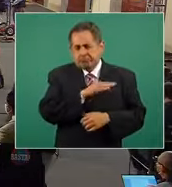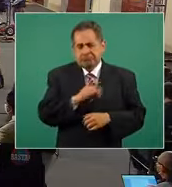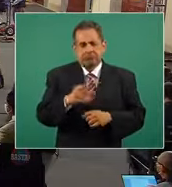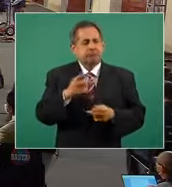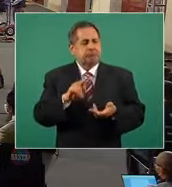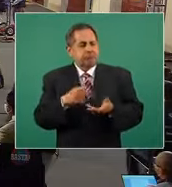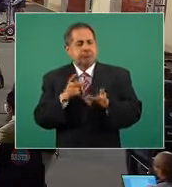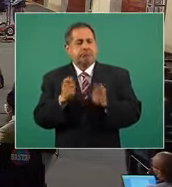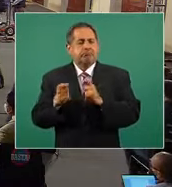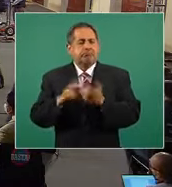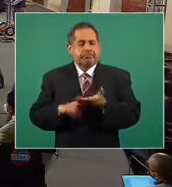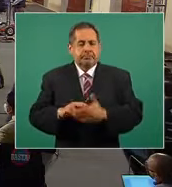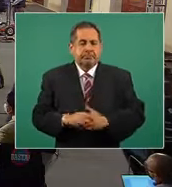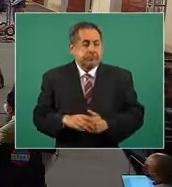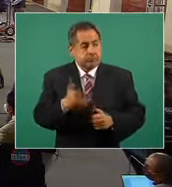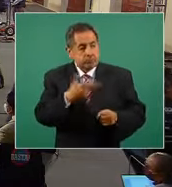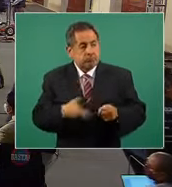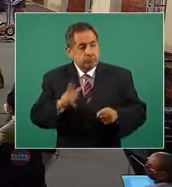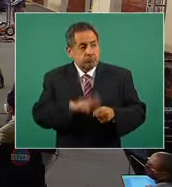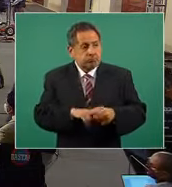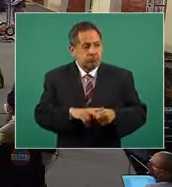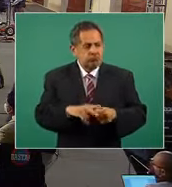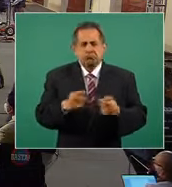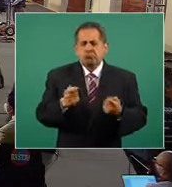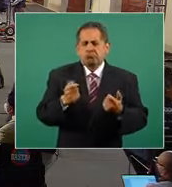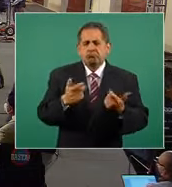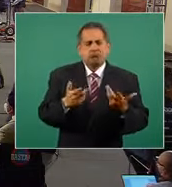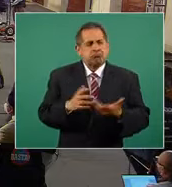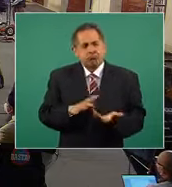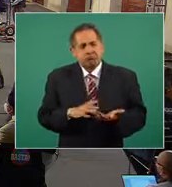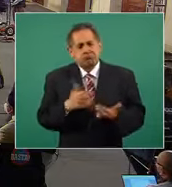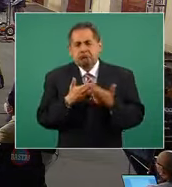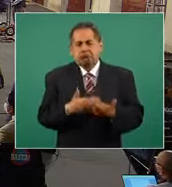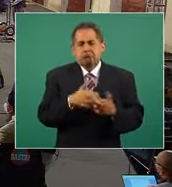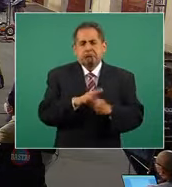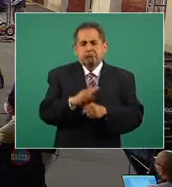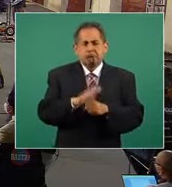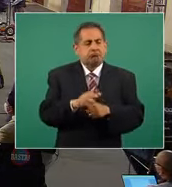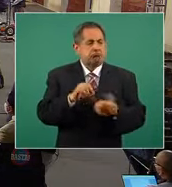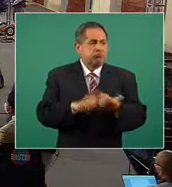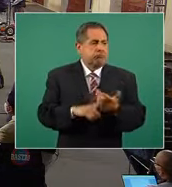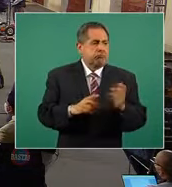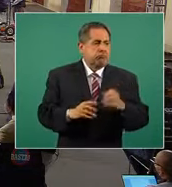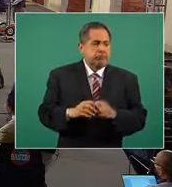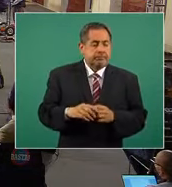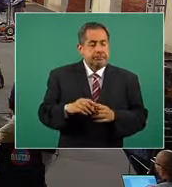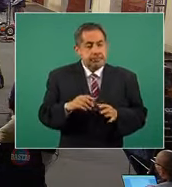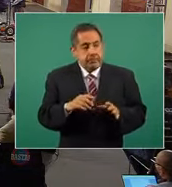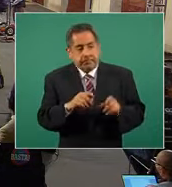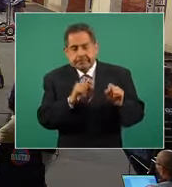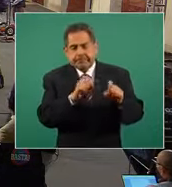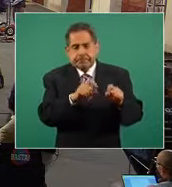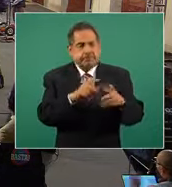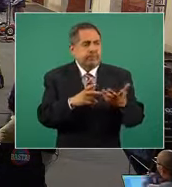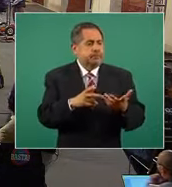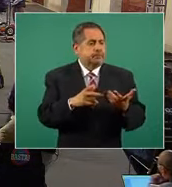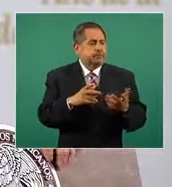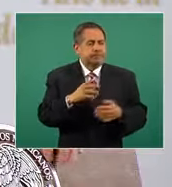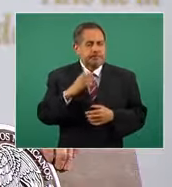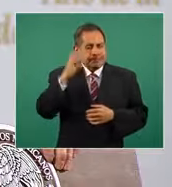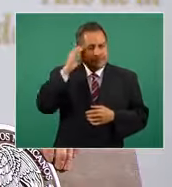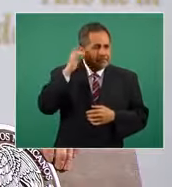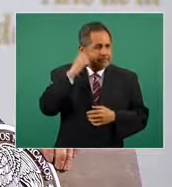La hospitalización también se ha mantenido con mínima ocupación. Vean ustedes, hay 0% de cambio para camas de uso general, pero